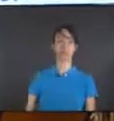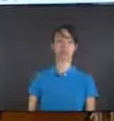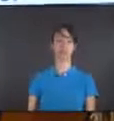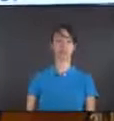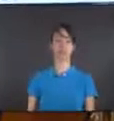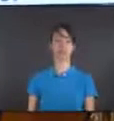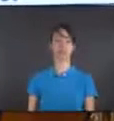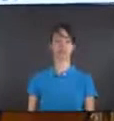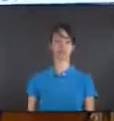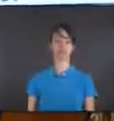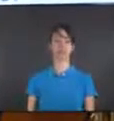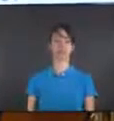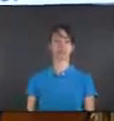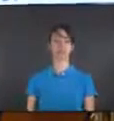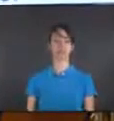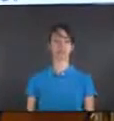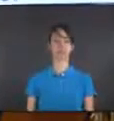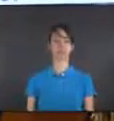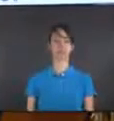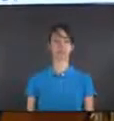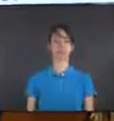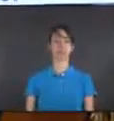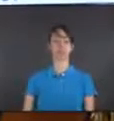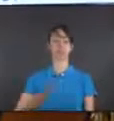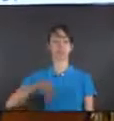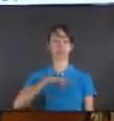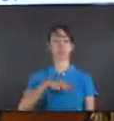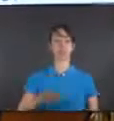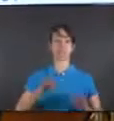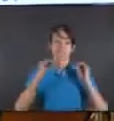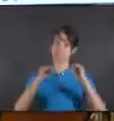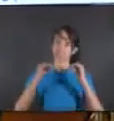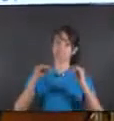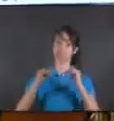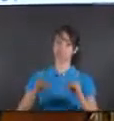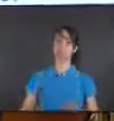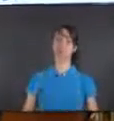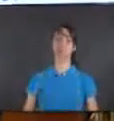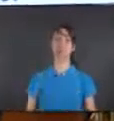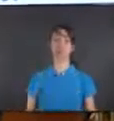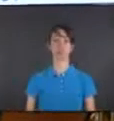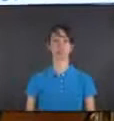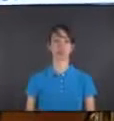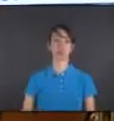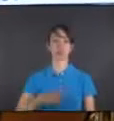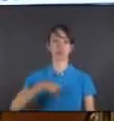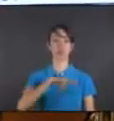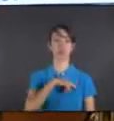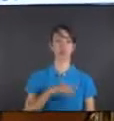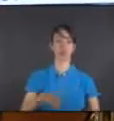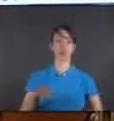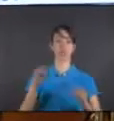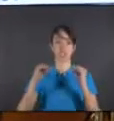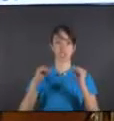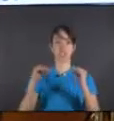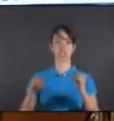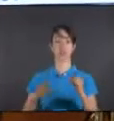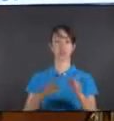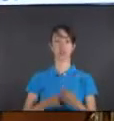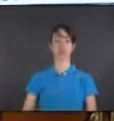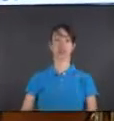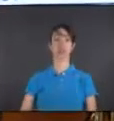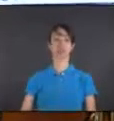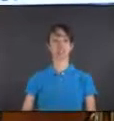Reinicia. Le vas a dar un ejemplo a las generaciones posteriores. Hermano, si yo me recuerdo,